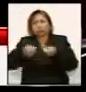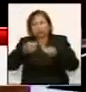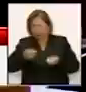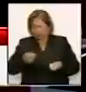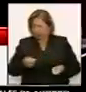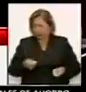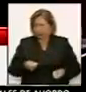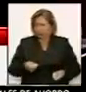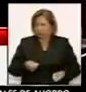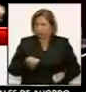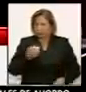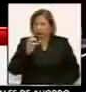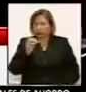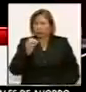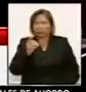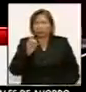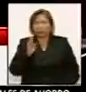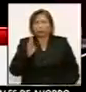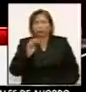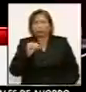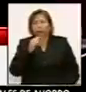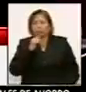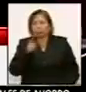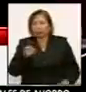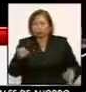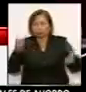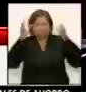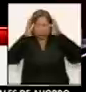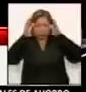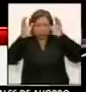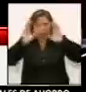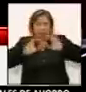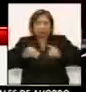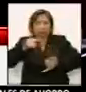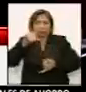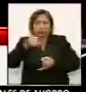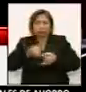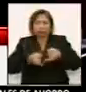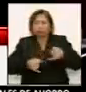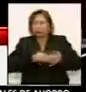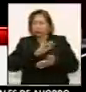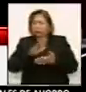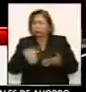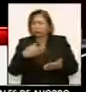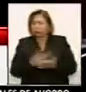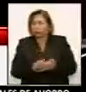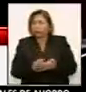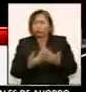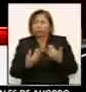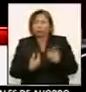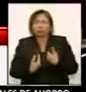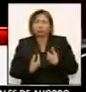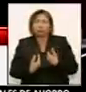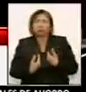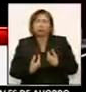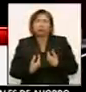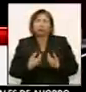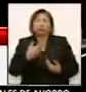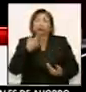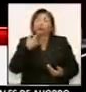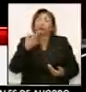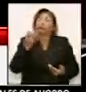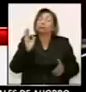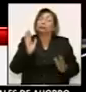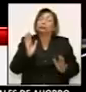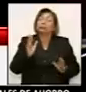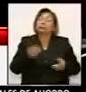señores de Odebrecht. Cuando se supone que los acuerdos que ustedes han hecho ya han llegado hasta el final, señor, todos los acuerdos que ustedes han tenido hasta el final, ¿qué es lo que dice? ¿Qué es